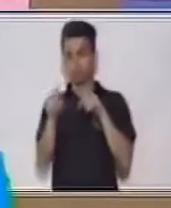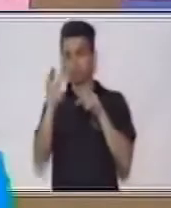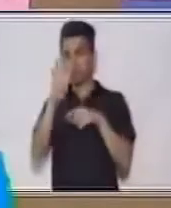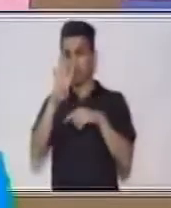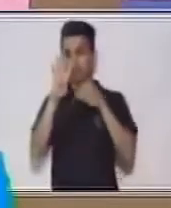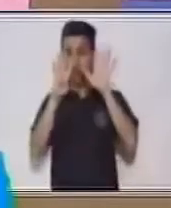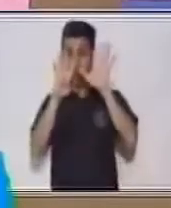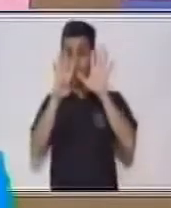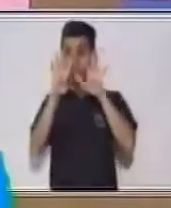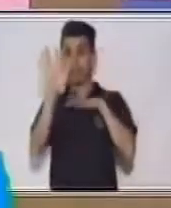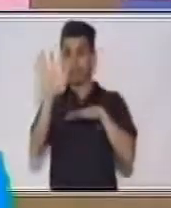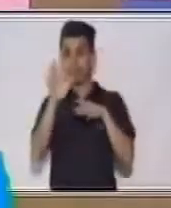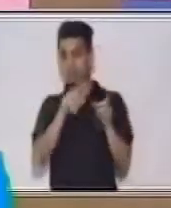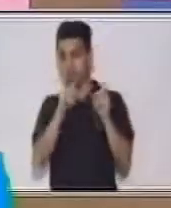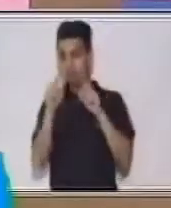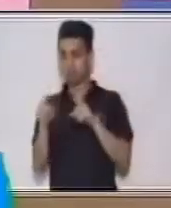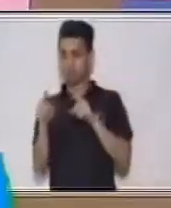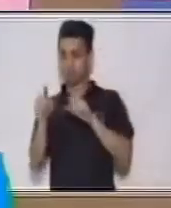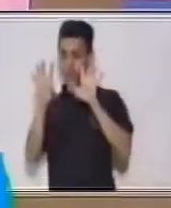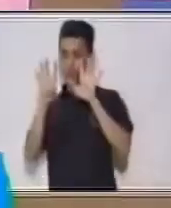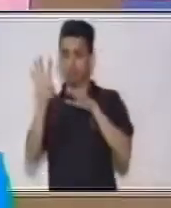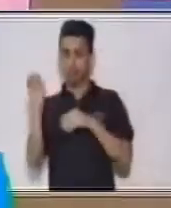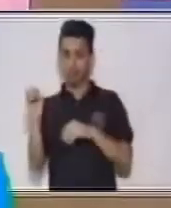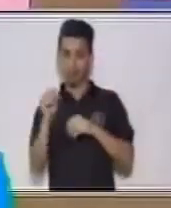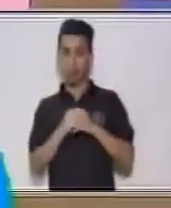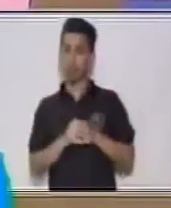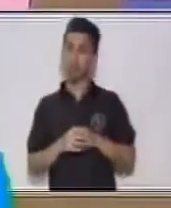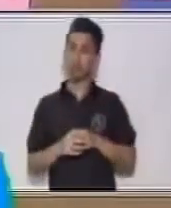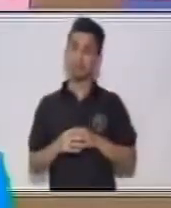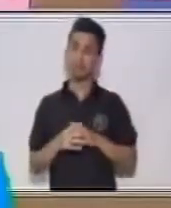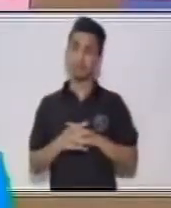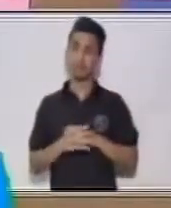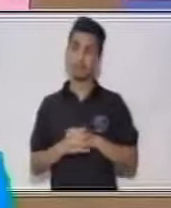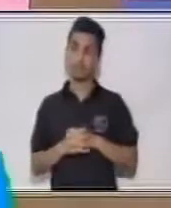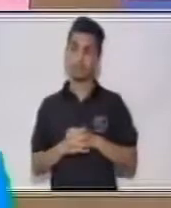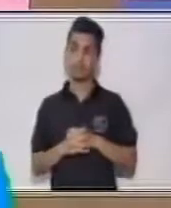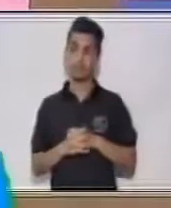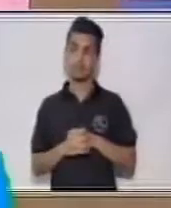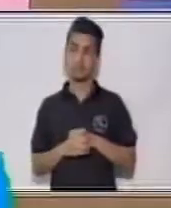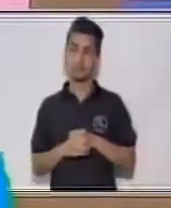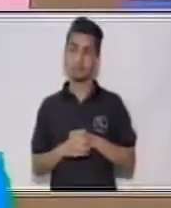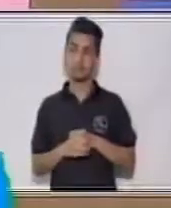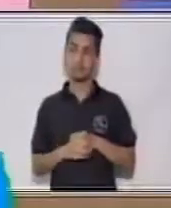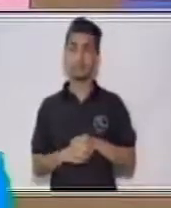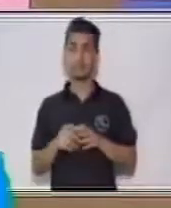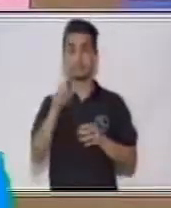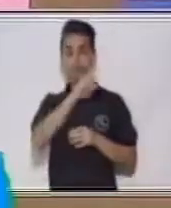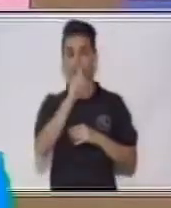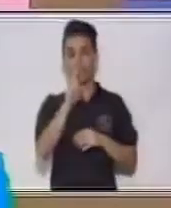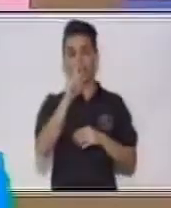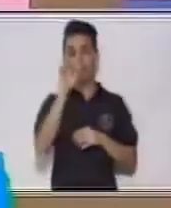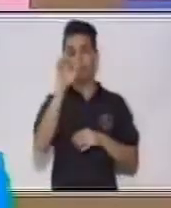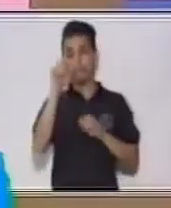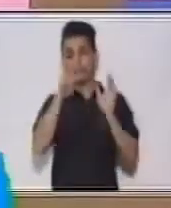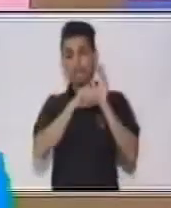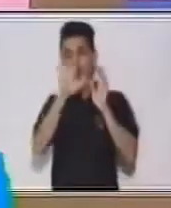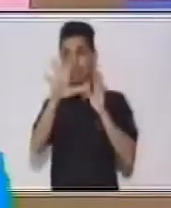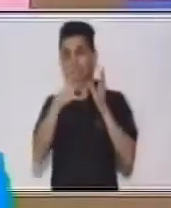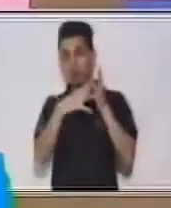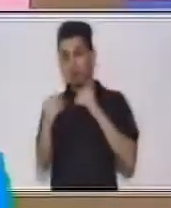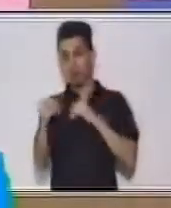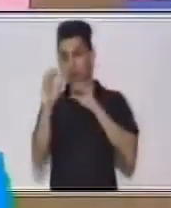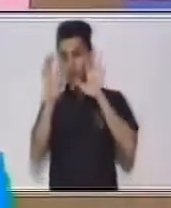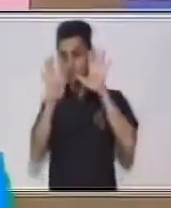entonces diríamos 100 menos 5 95 95